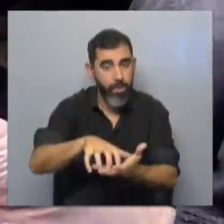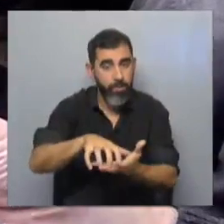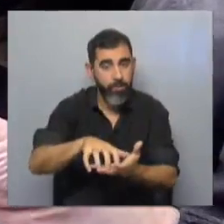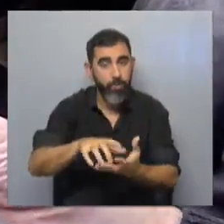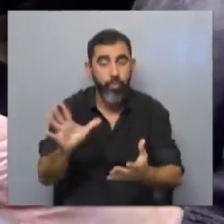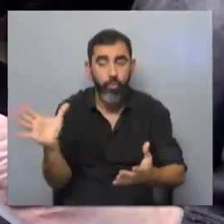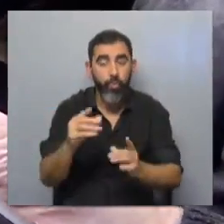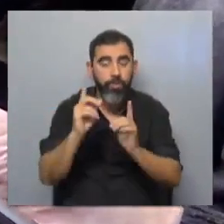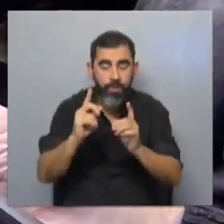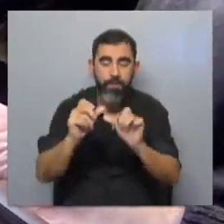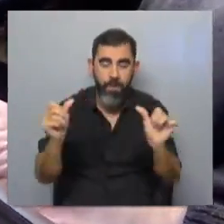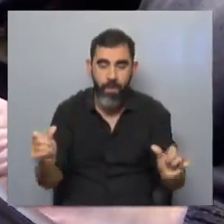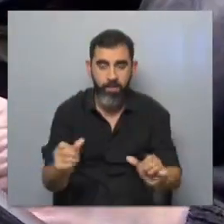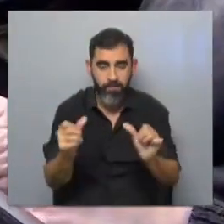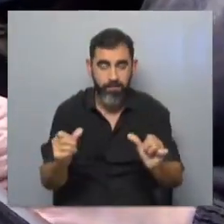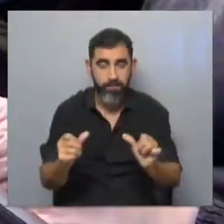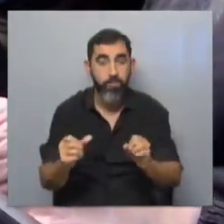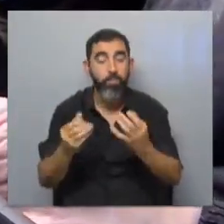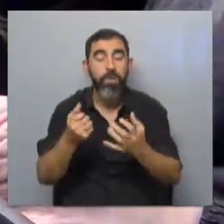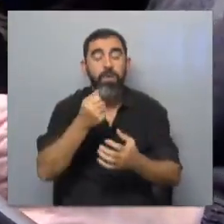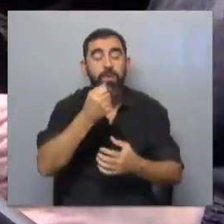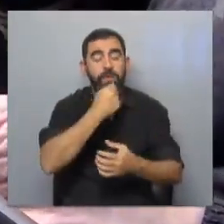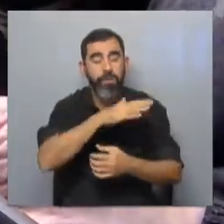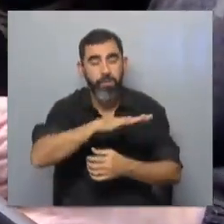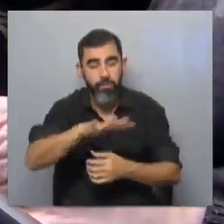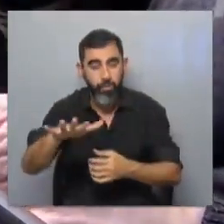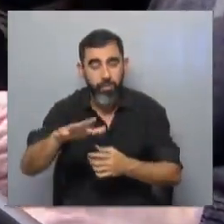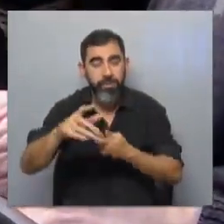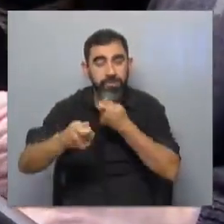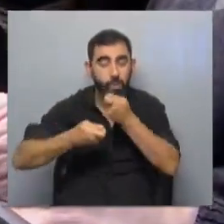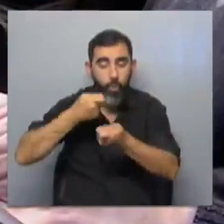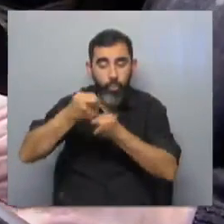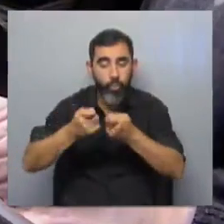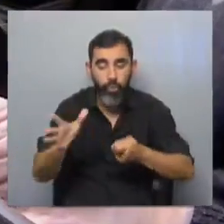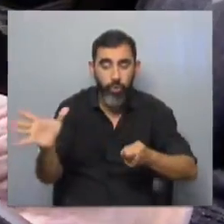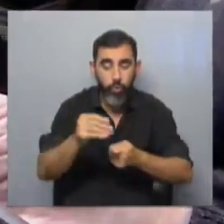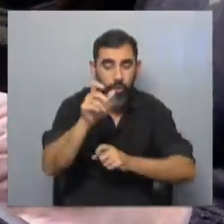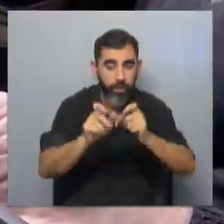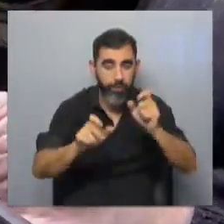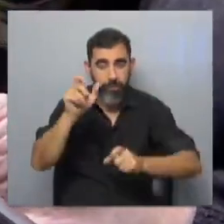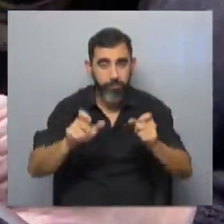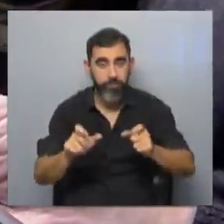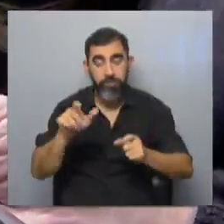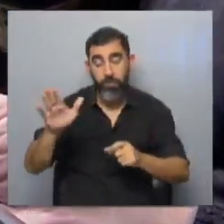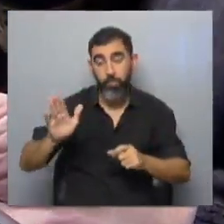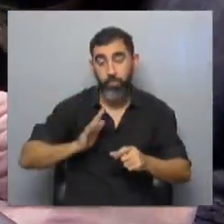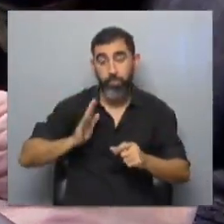debemos todos, ¿verdad? Porque la historia se construye entre todas y todos. Ellas han